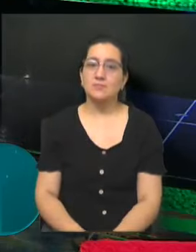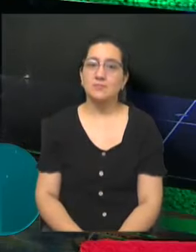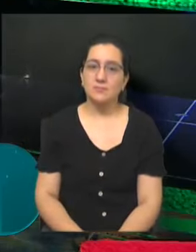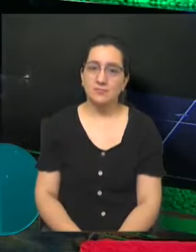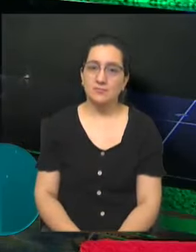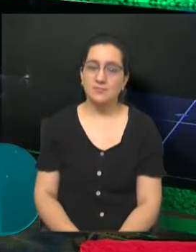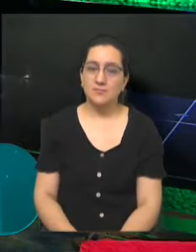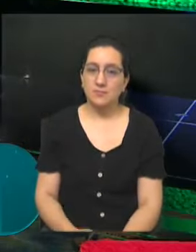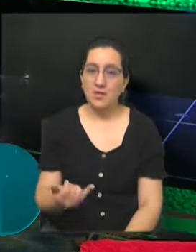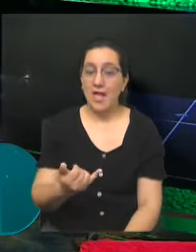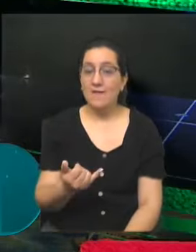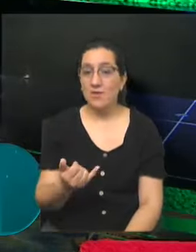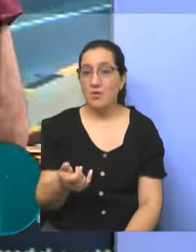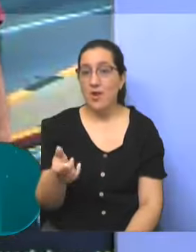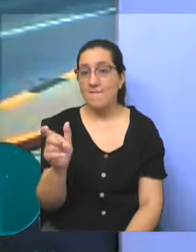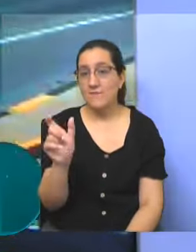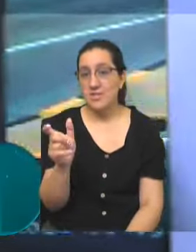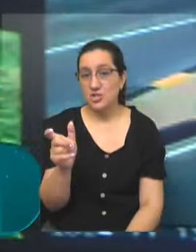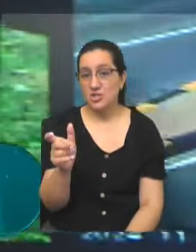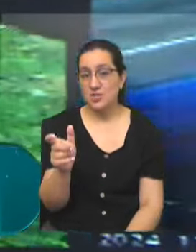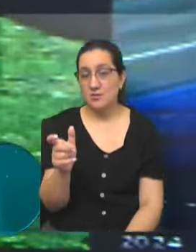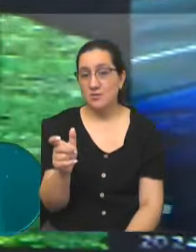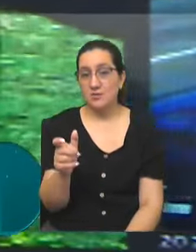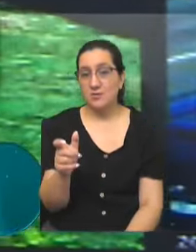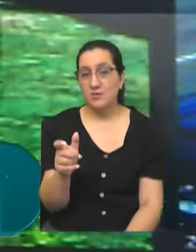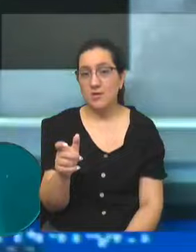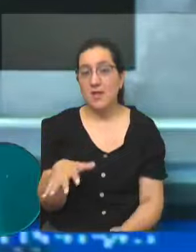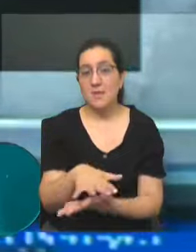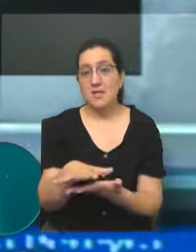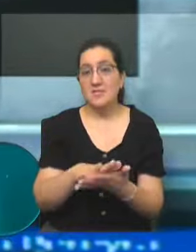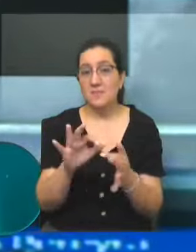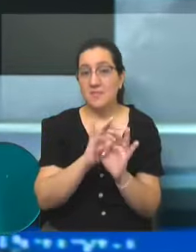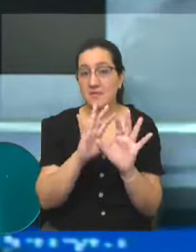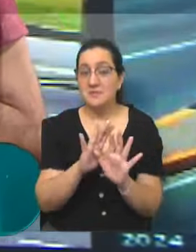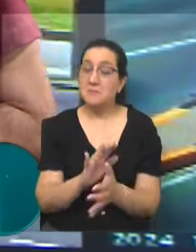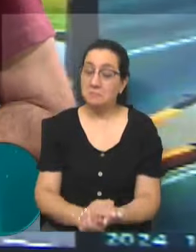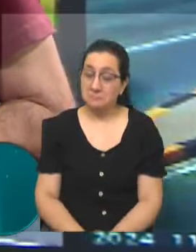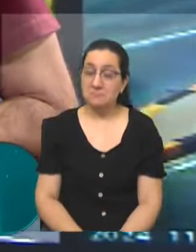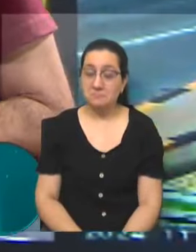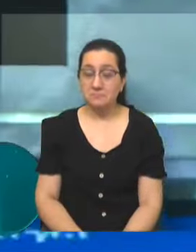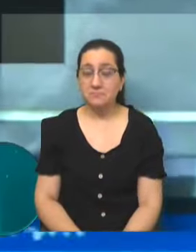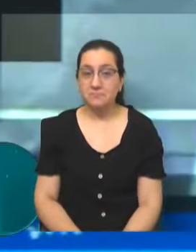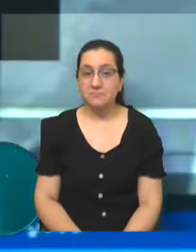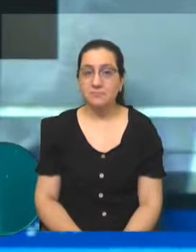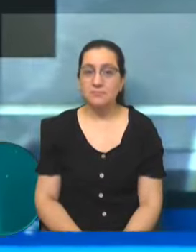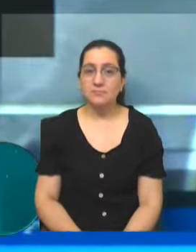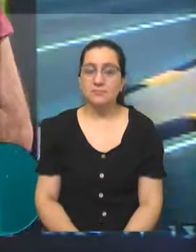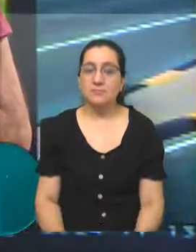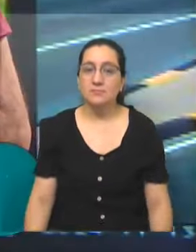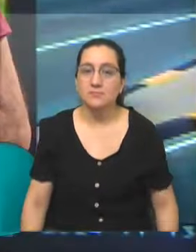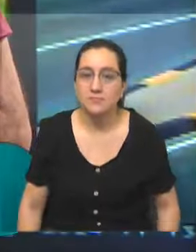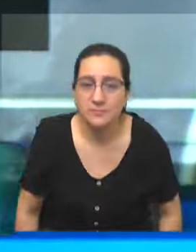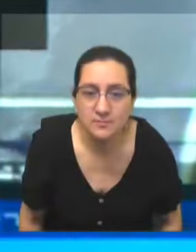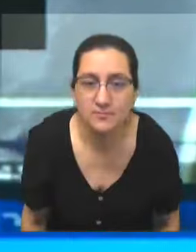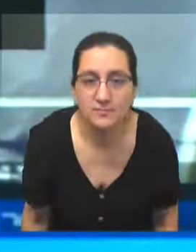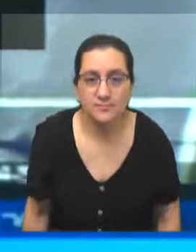conmemora una brecha en las guerras de la independencia. Muy bien. Datos culturales y históricos. ¿Todo